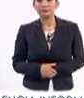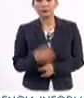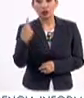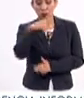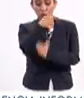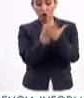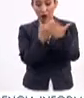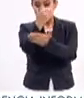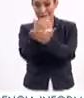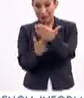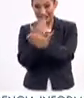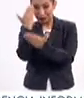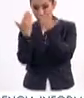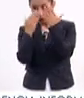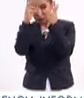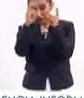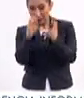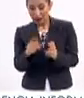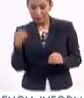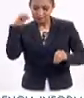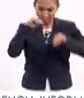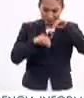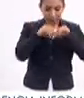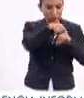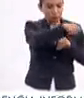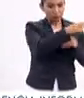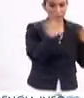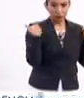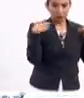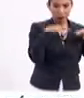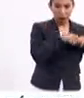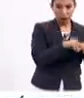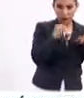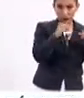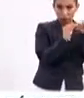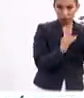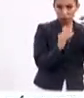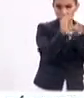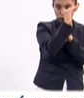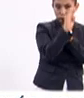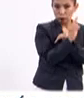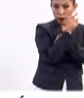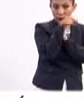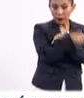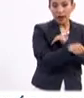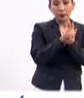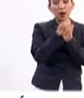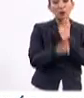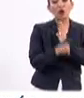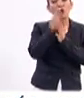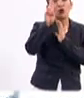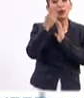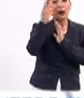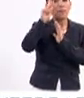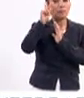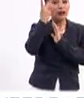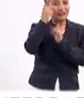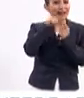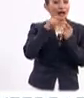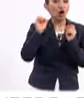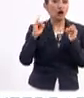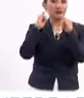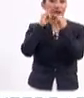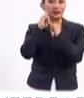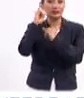Sus planes y programas de estudio son diseñados por académicos de instituciones de educación superior, como las universidades politécnicas